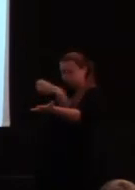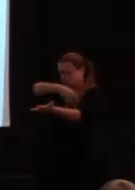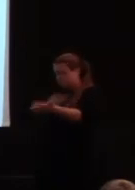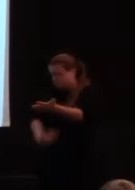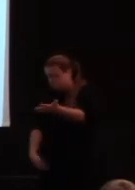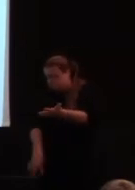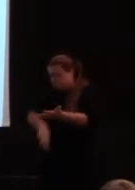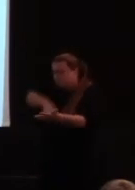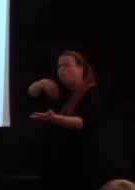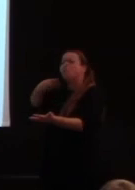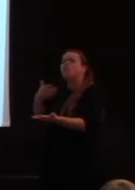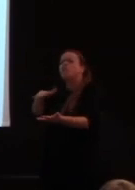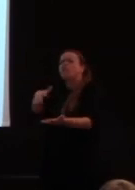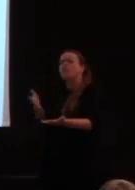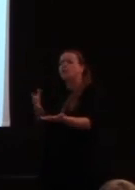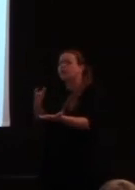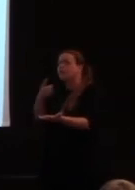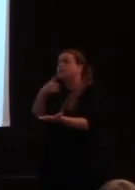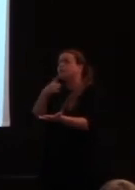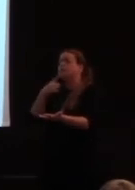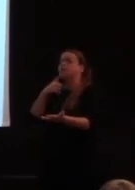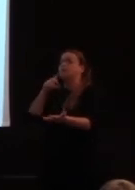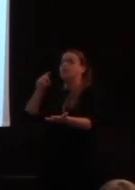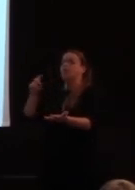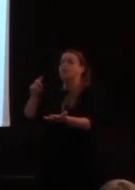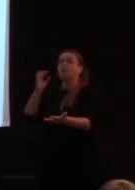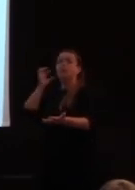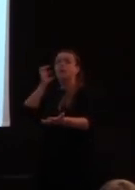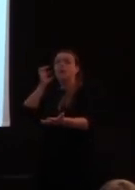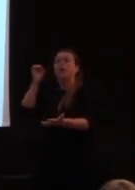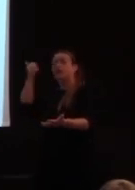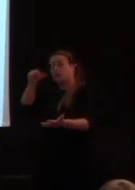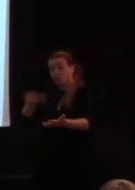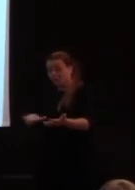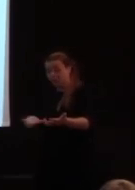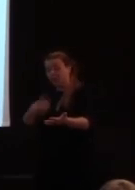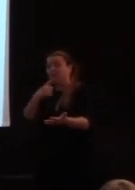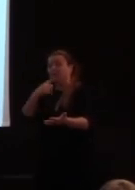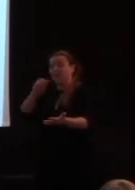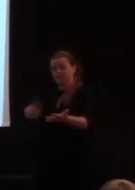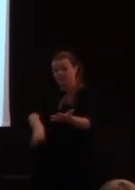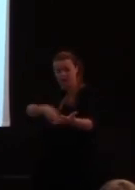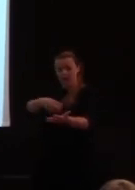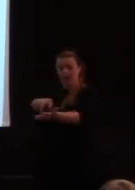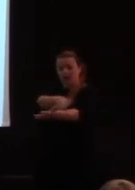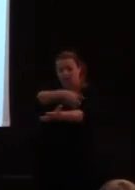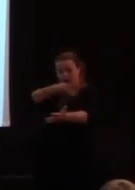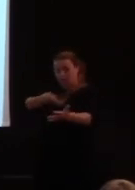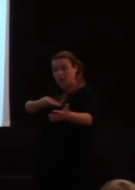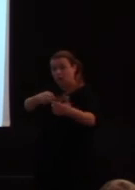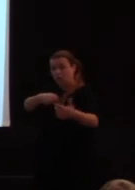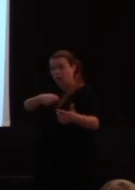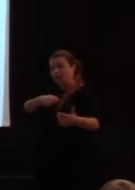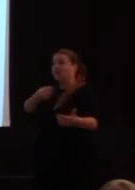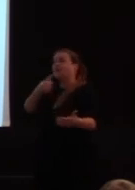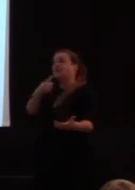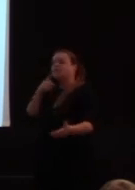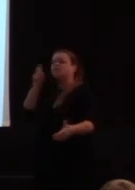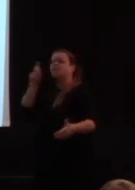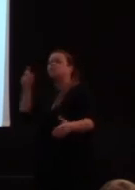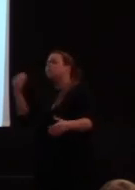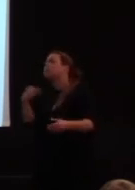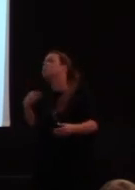Y el niño dice, hacia el corazón. Y la maestra le dice, pues entonces dime, ¿qué pregunta me quieres hacer exactamente? Entonces el niño